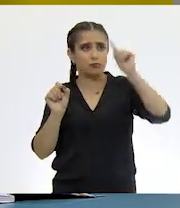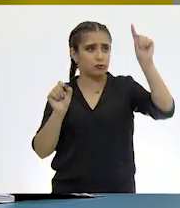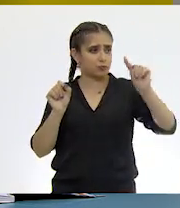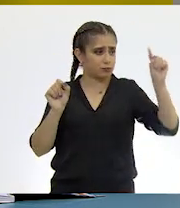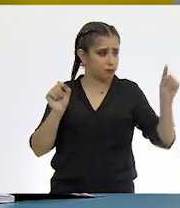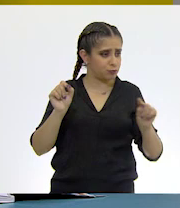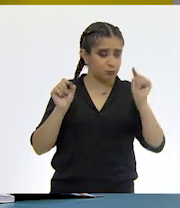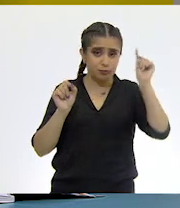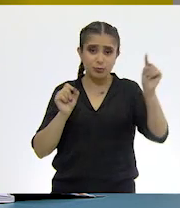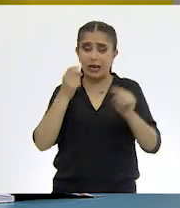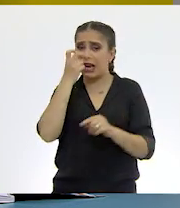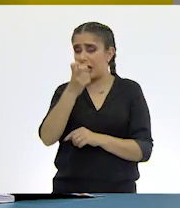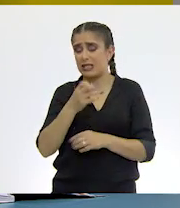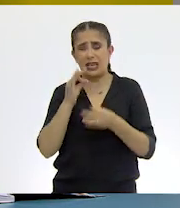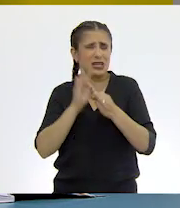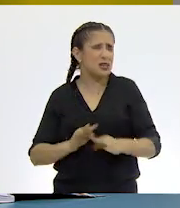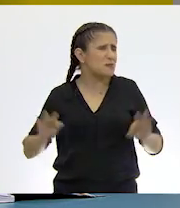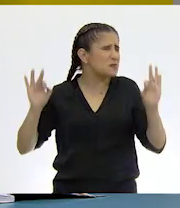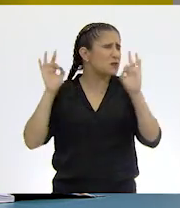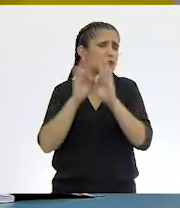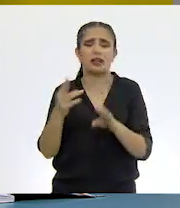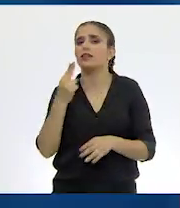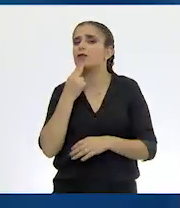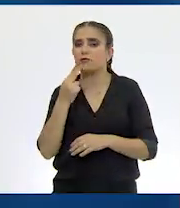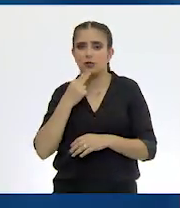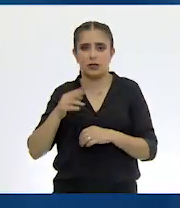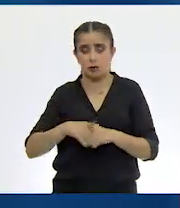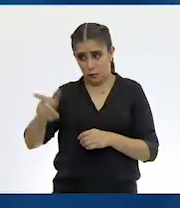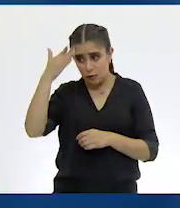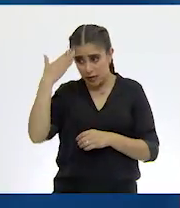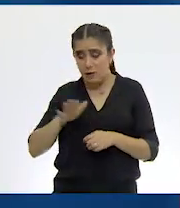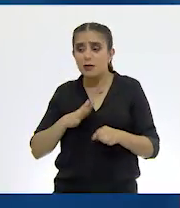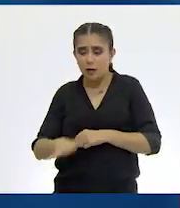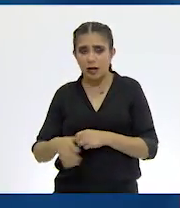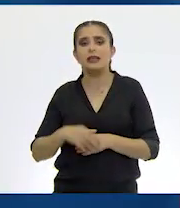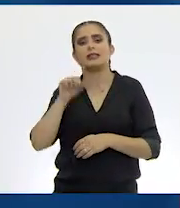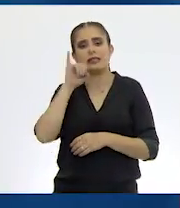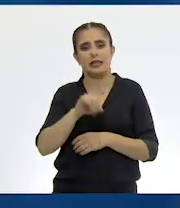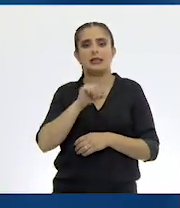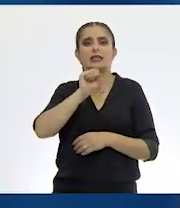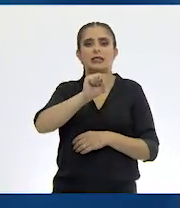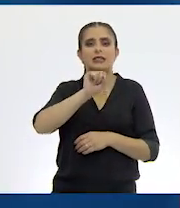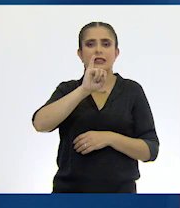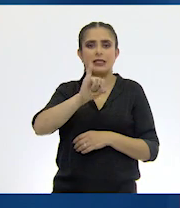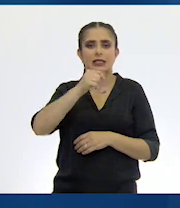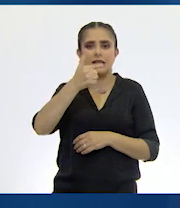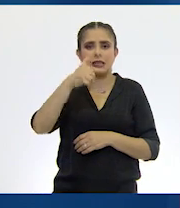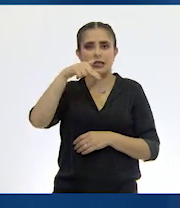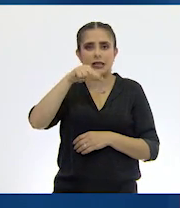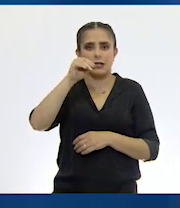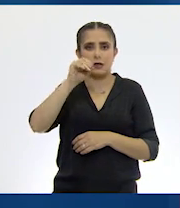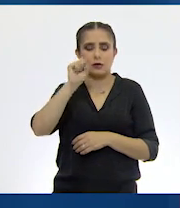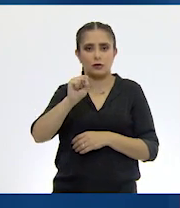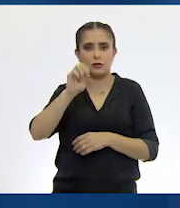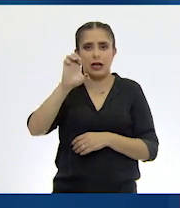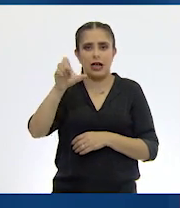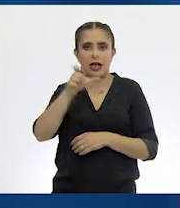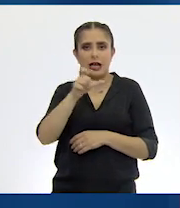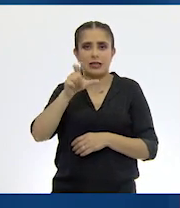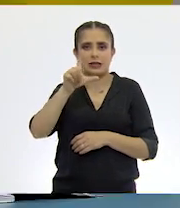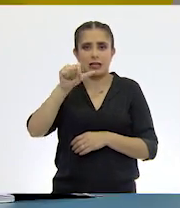olvide. ¿Tú sabes cuáles son esos signos, María? Sí, los signos de exclamación. O